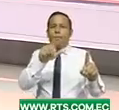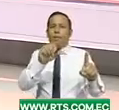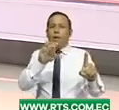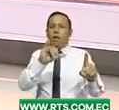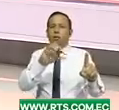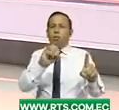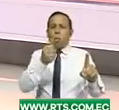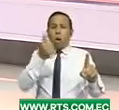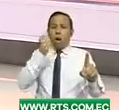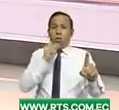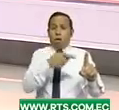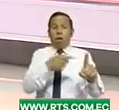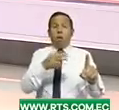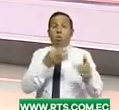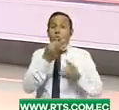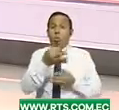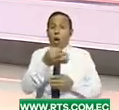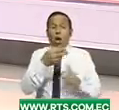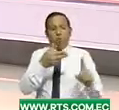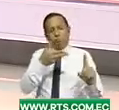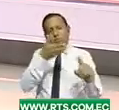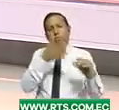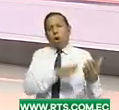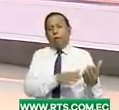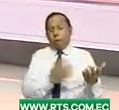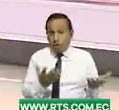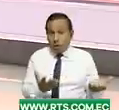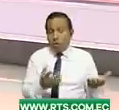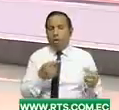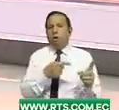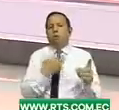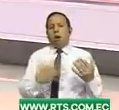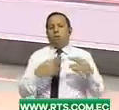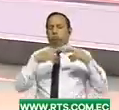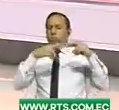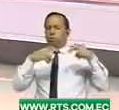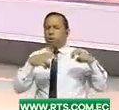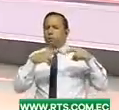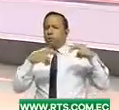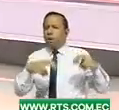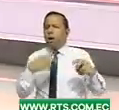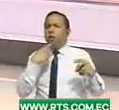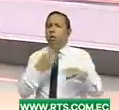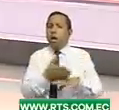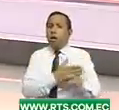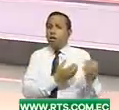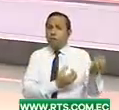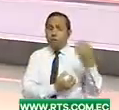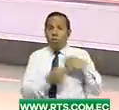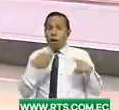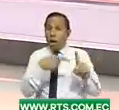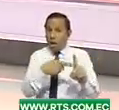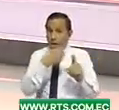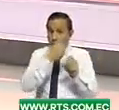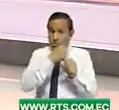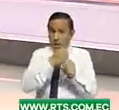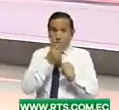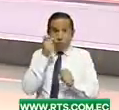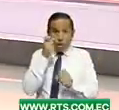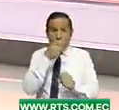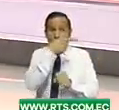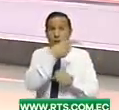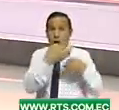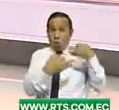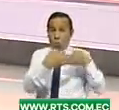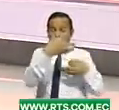Guayas. A través de un informe se pudo conocer que el funcionario venía investigando un doble crimen que dejó dos personas